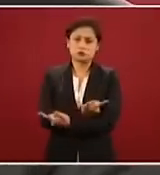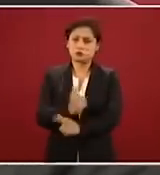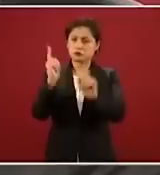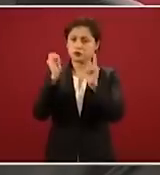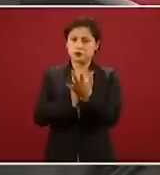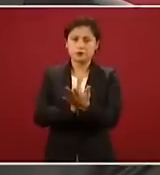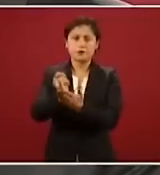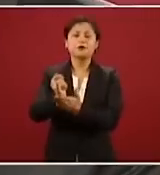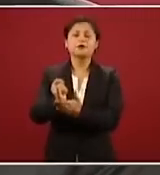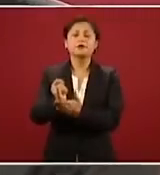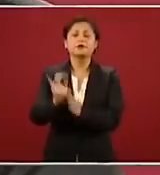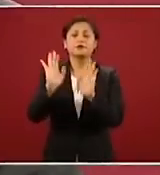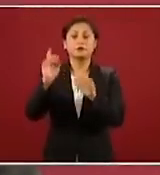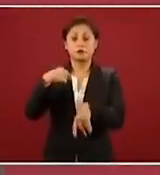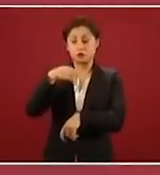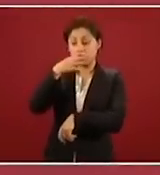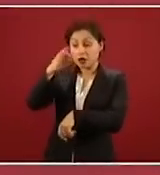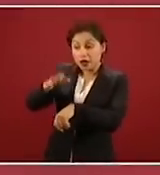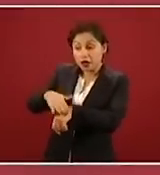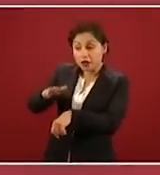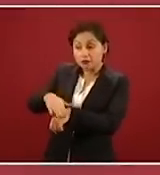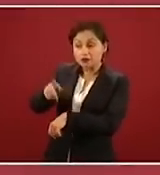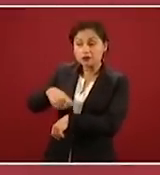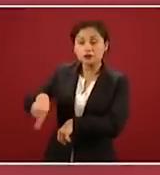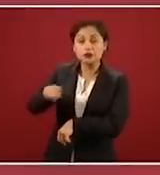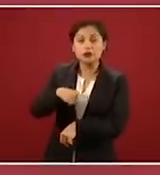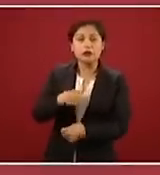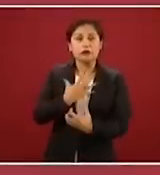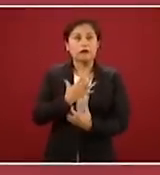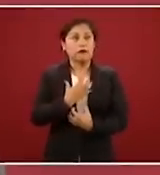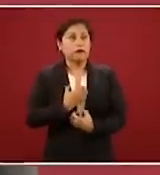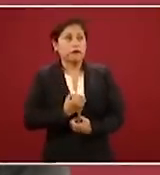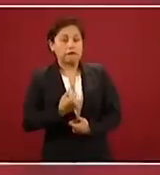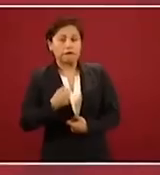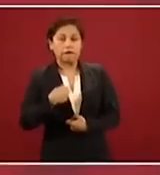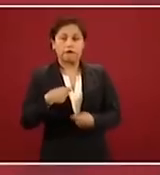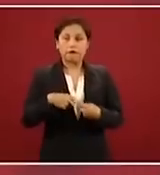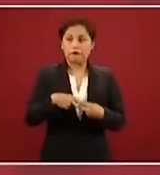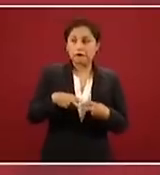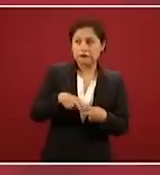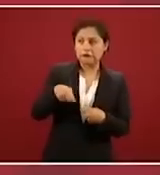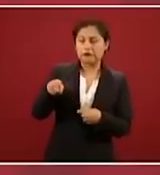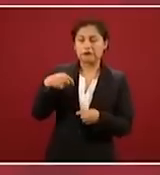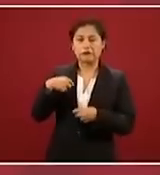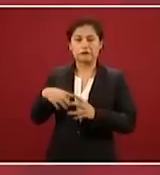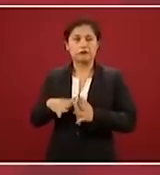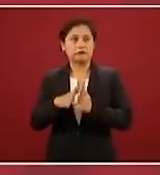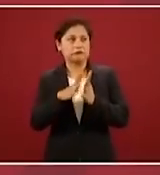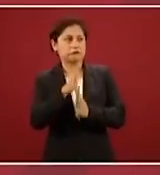se fuese a sentir mal si no participaba o si no estaba de acuerdo,